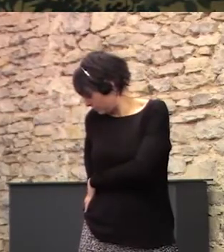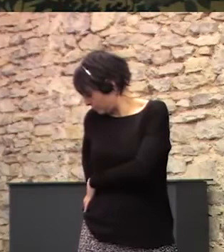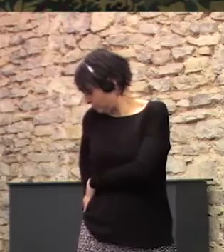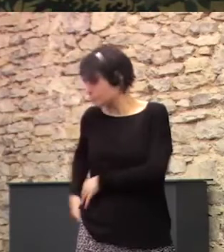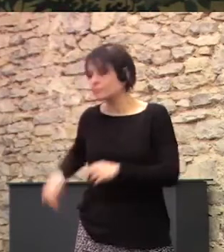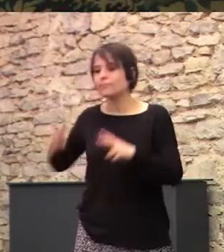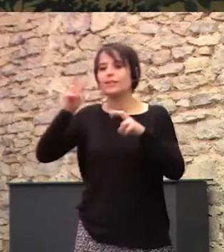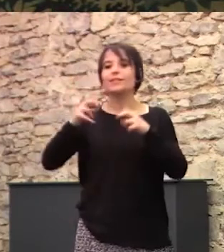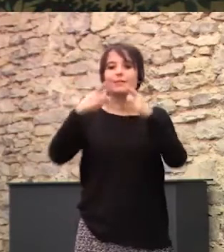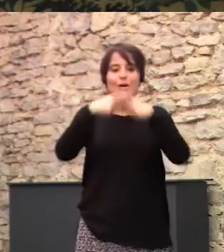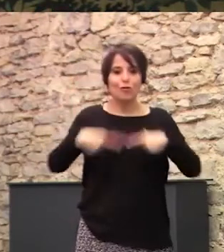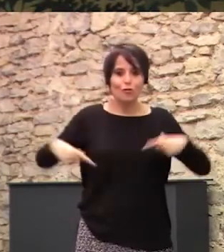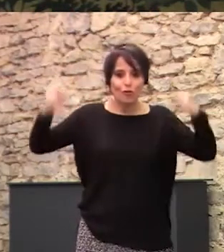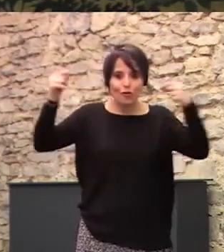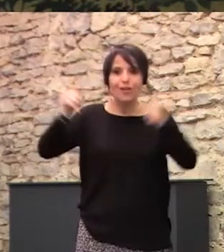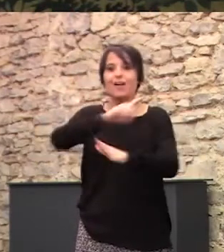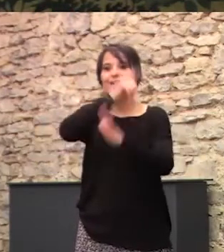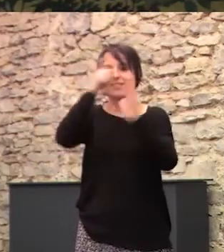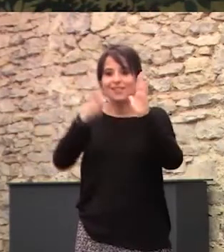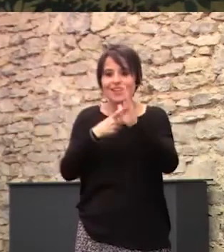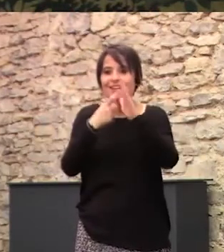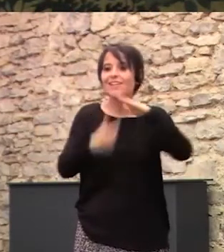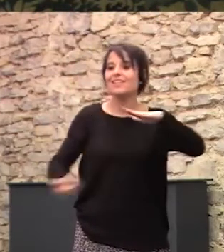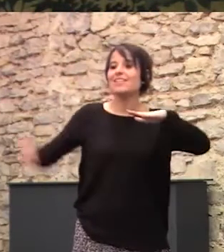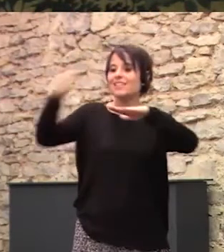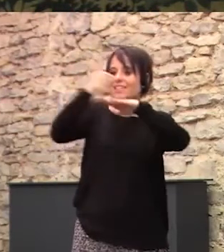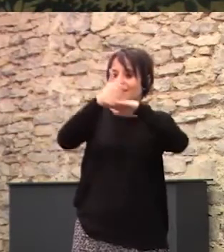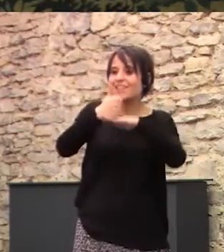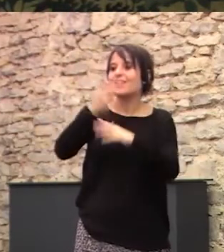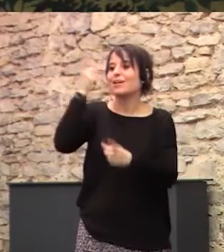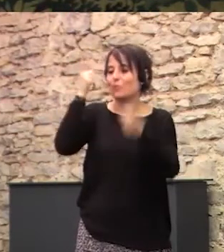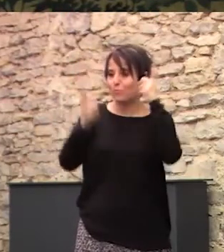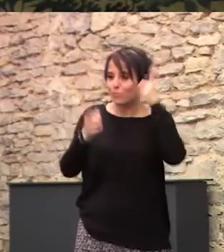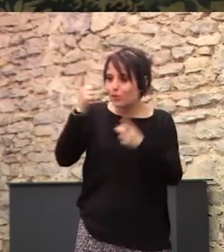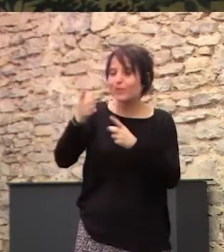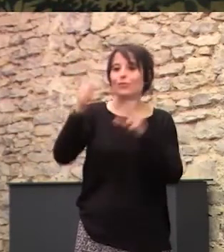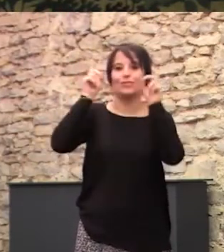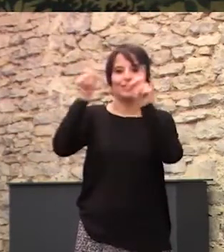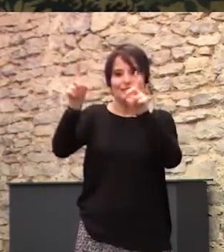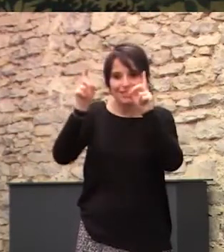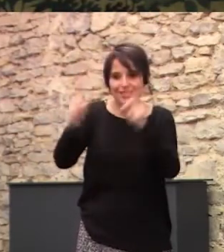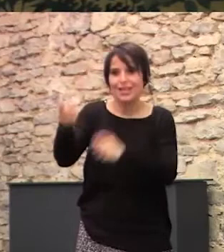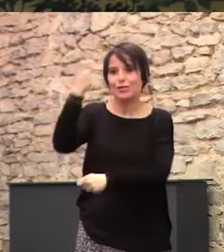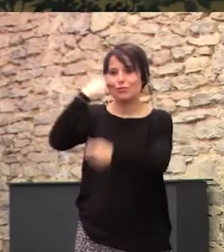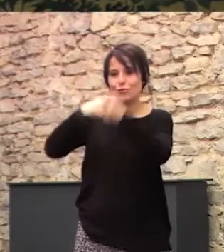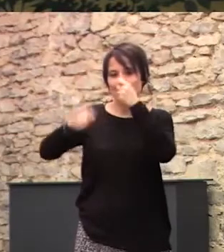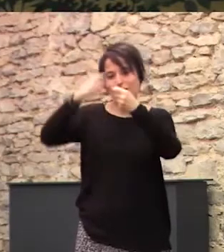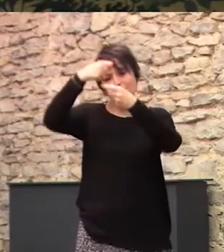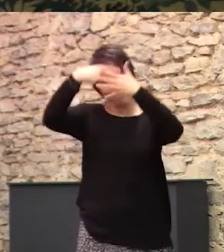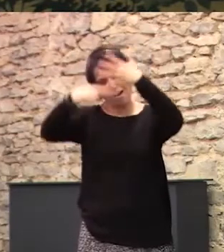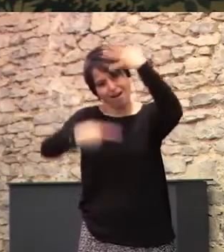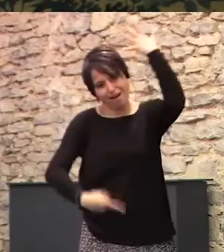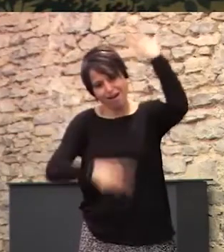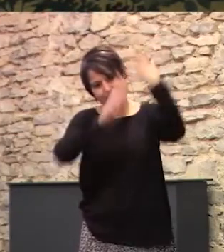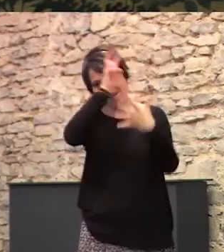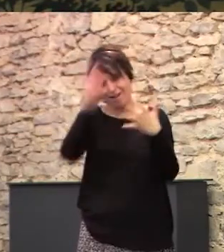predicación, jurisprudencia, liderazgo político, enseñanza, comercio, etcétera, etcétera. Hay un largo. Y